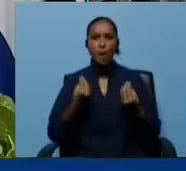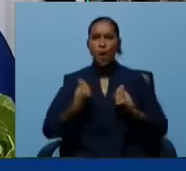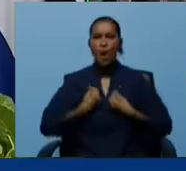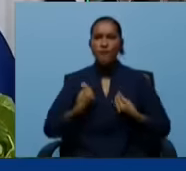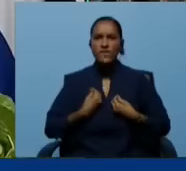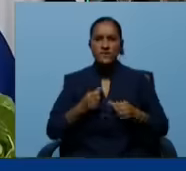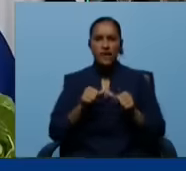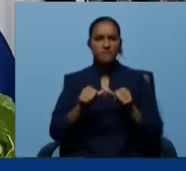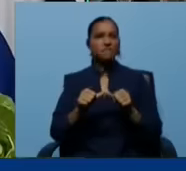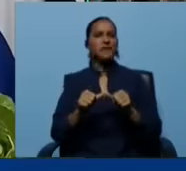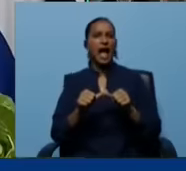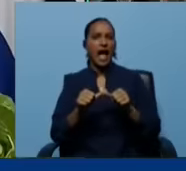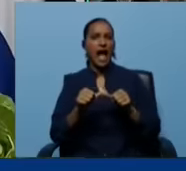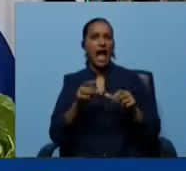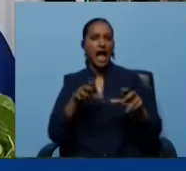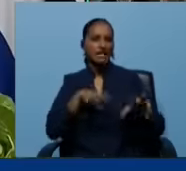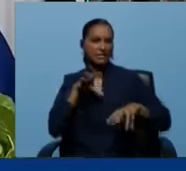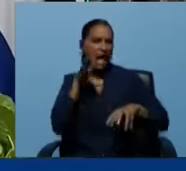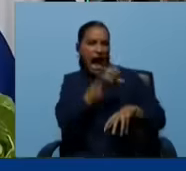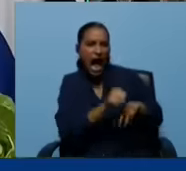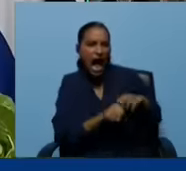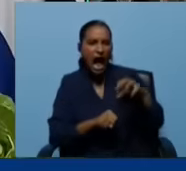Y la especie humana,